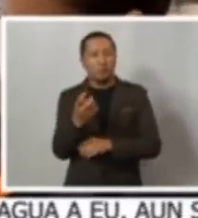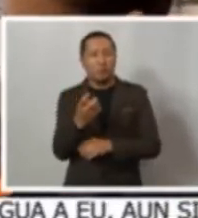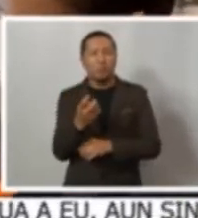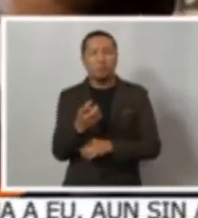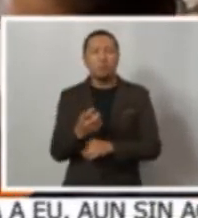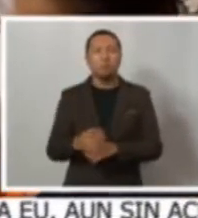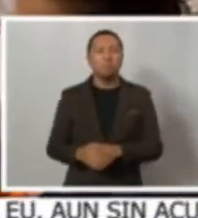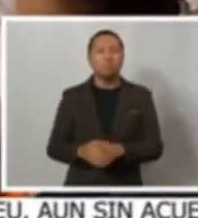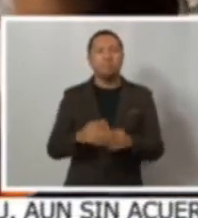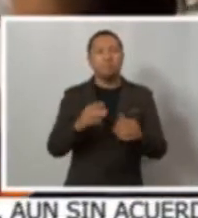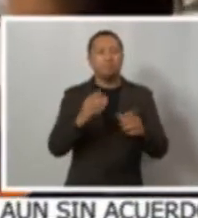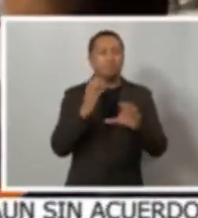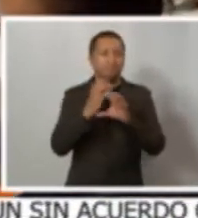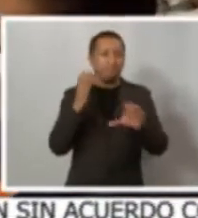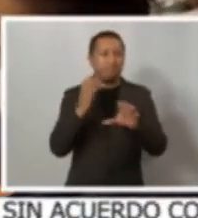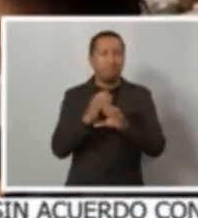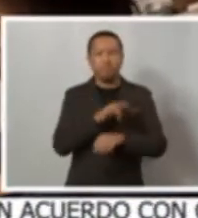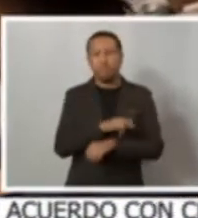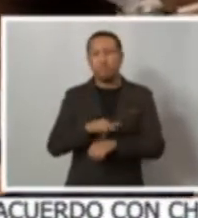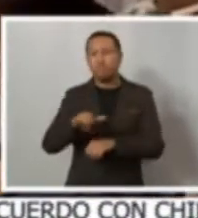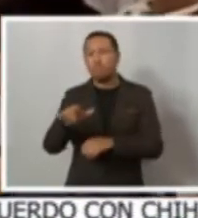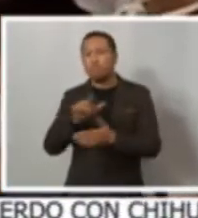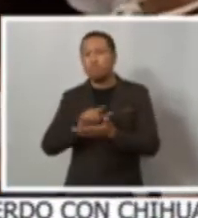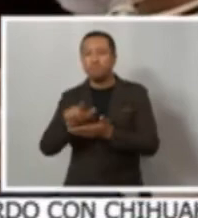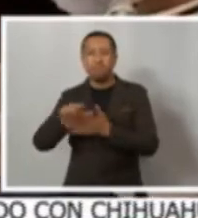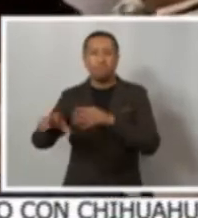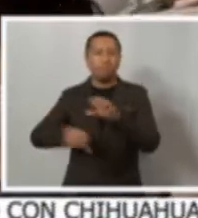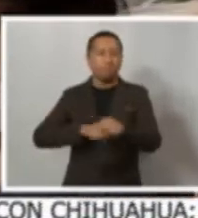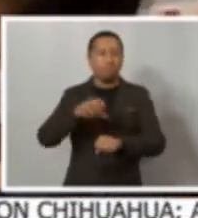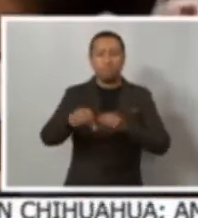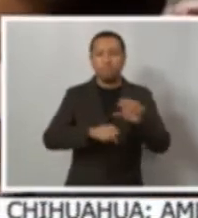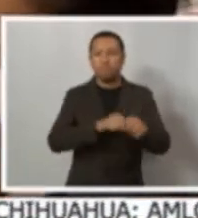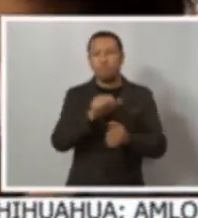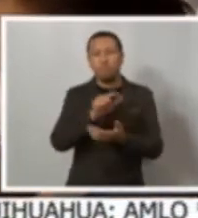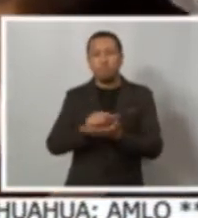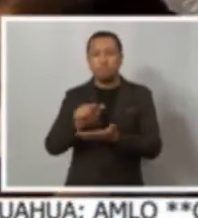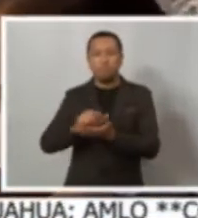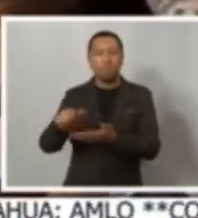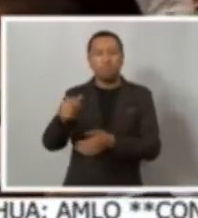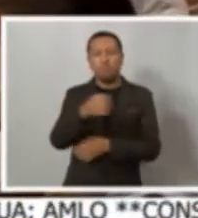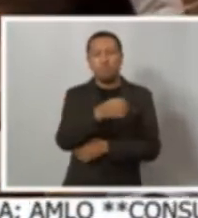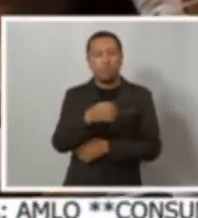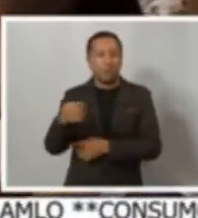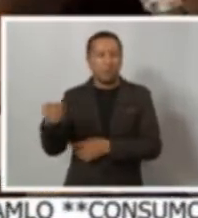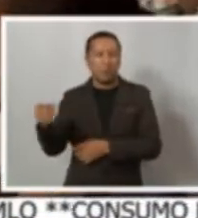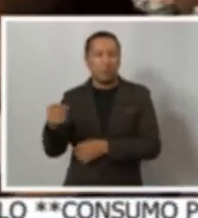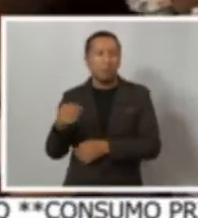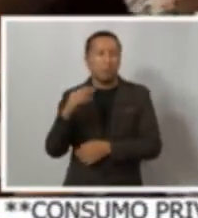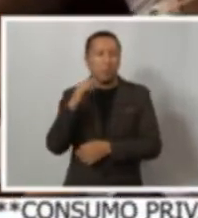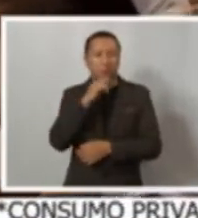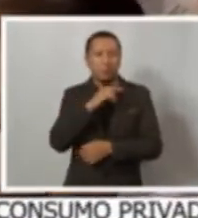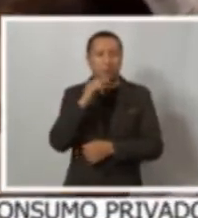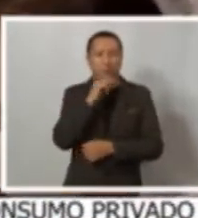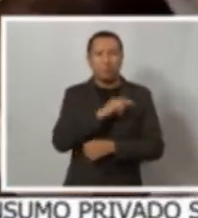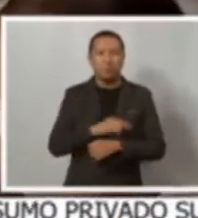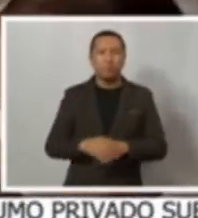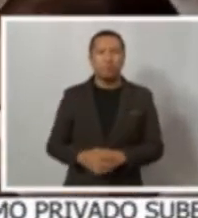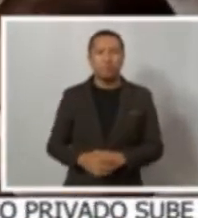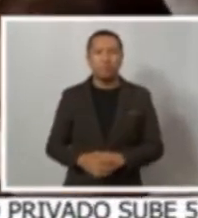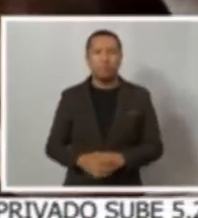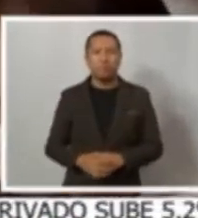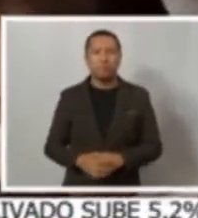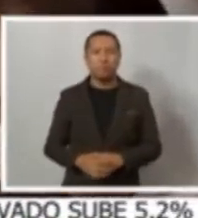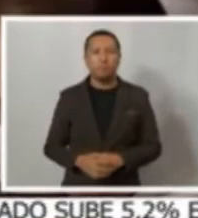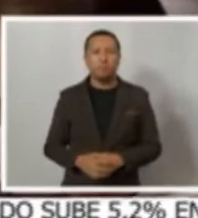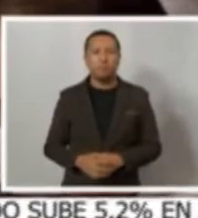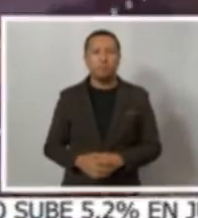estén en la vía pública, para poder desalojar las vialidades lo más pronto posible, en caso de